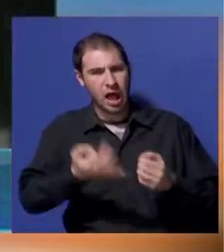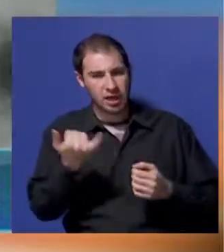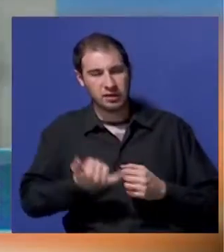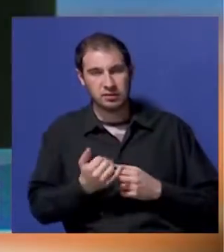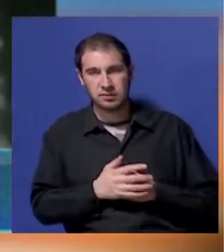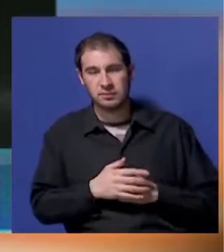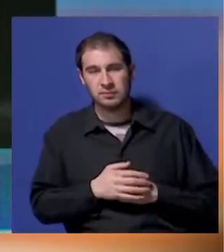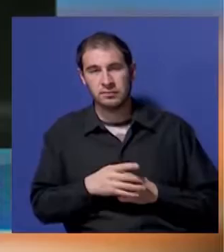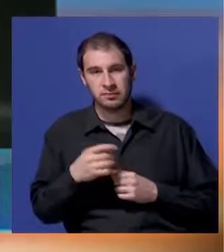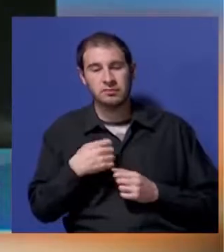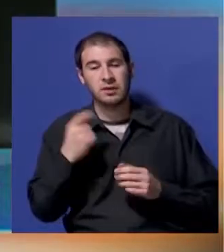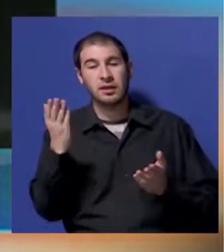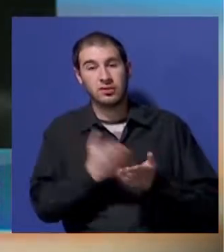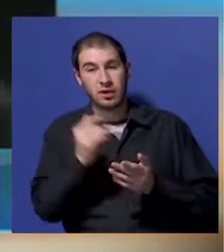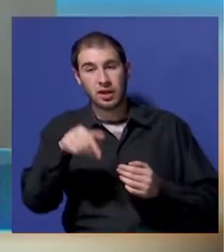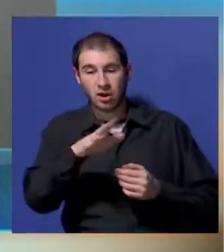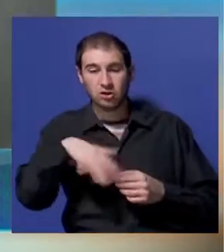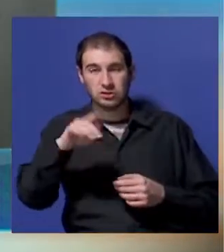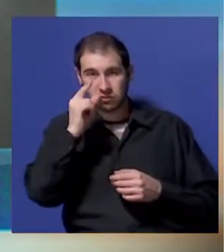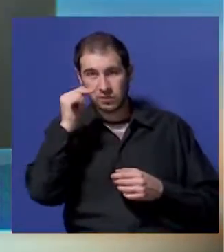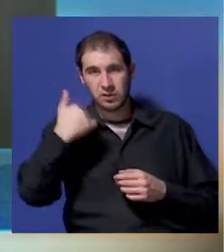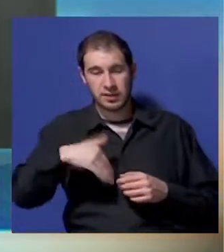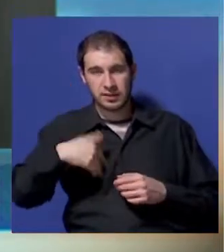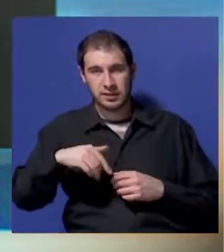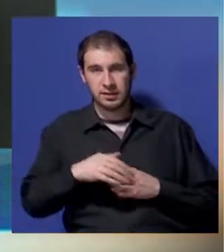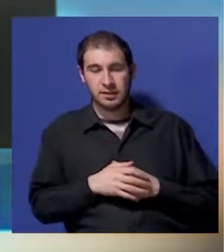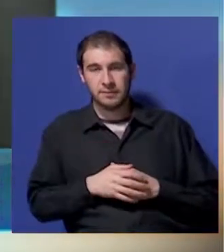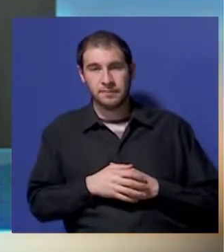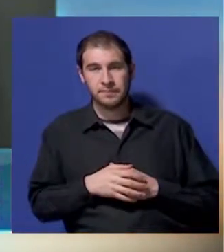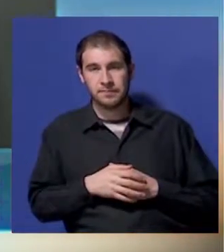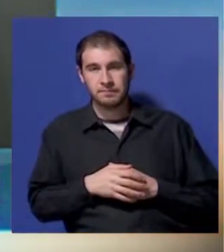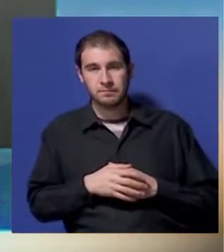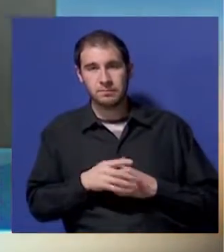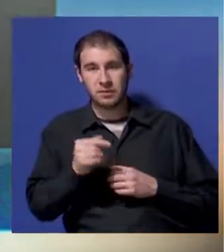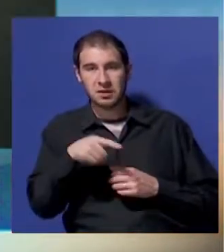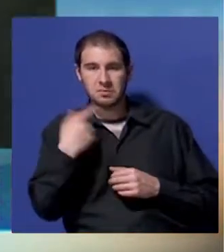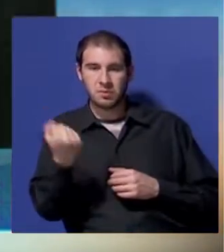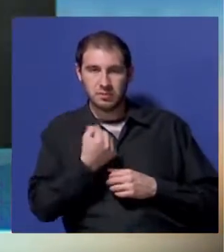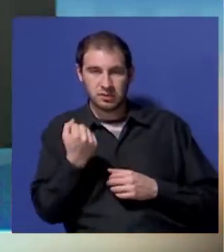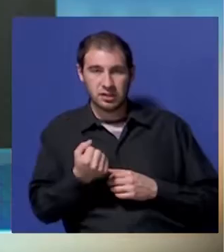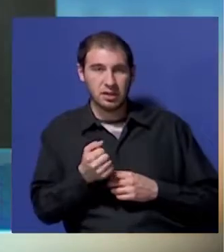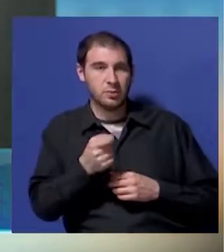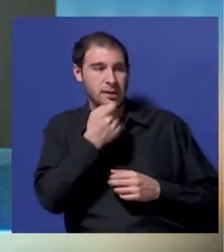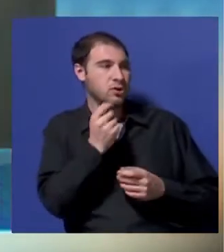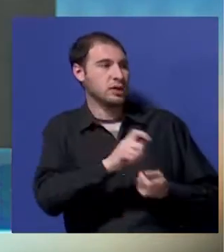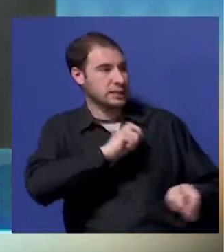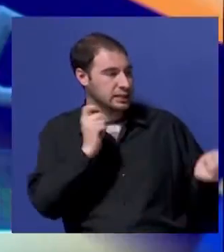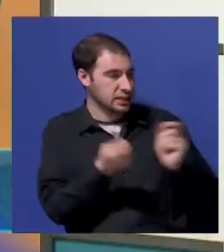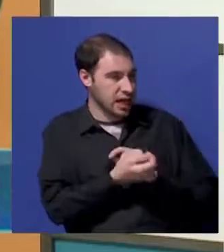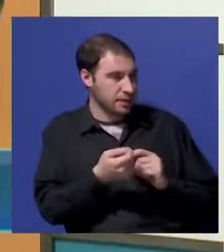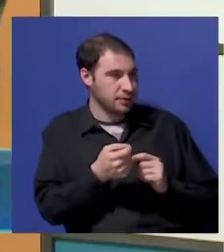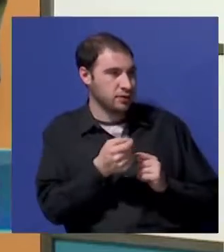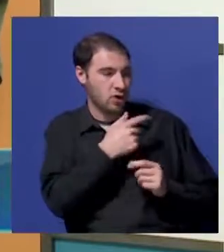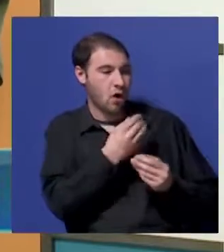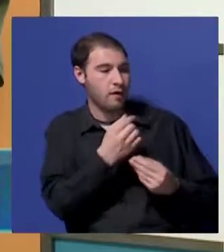insisto, la condena en este contexto político en la Argentina a Menéndez es muy importante. O sea, no ha habido un cambio, más allá del cambio